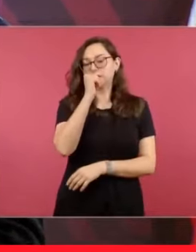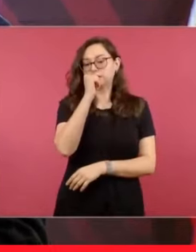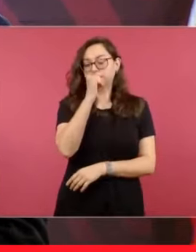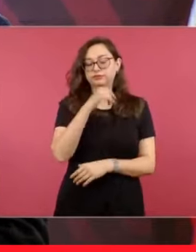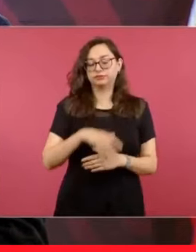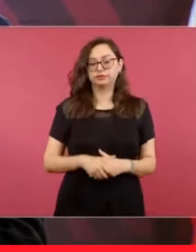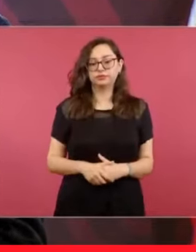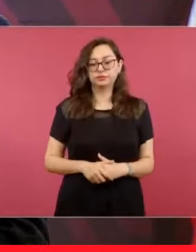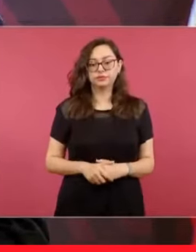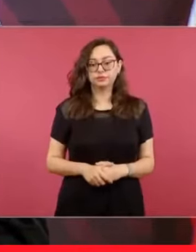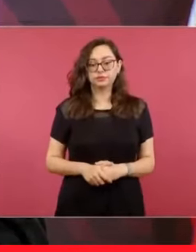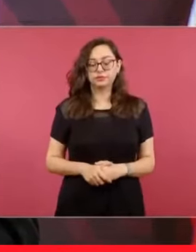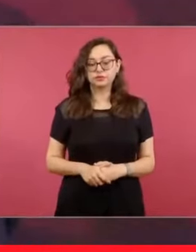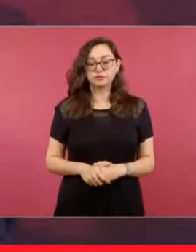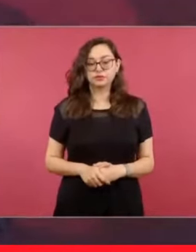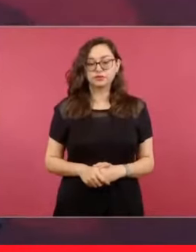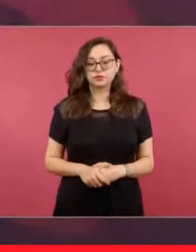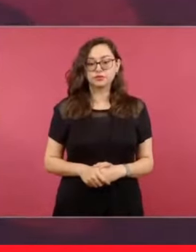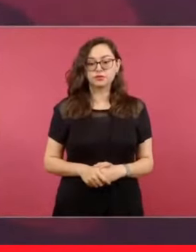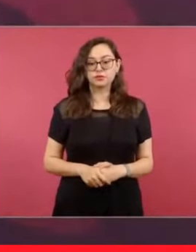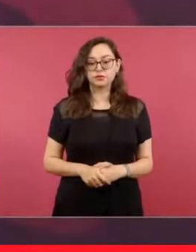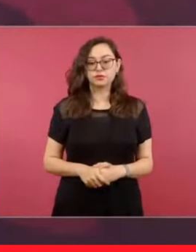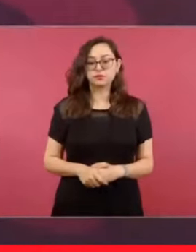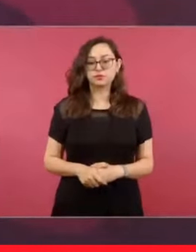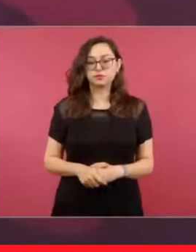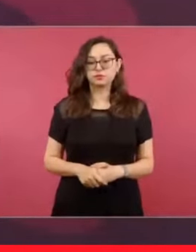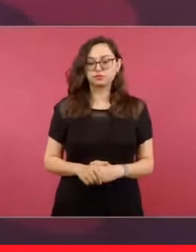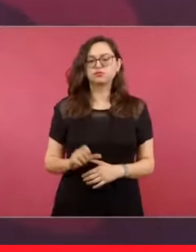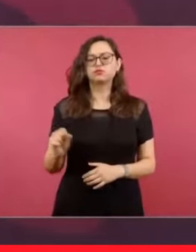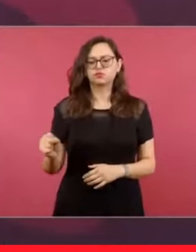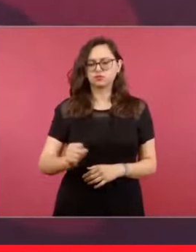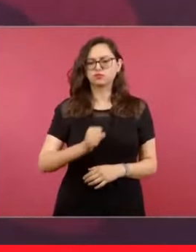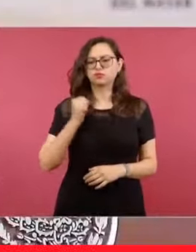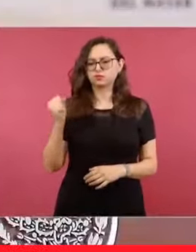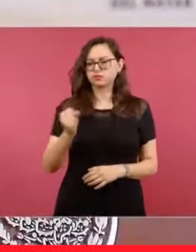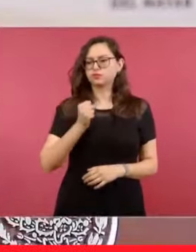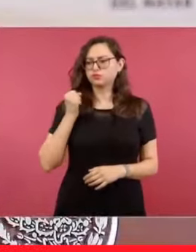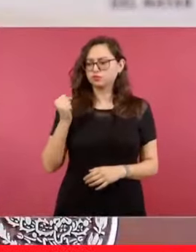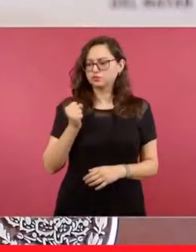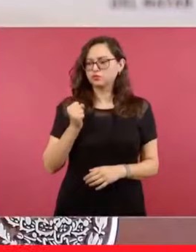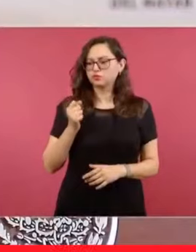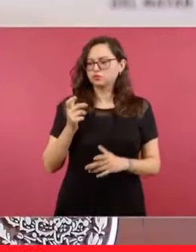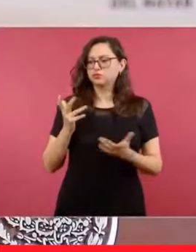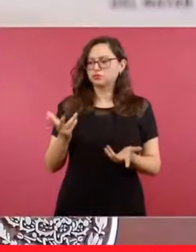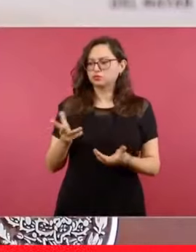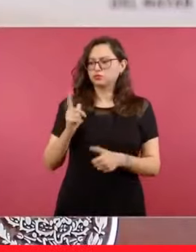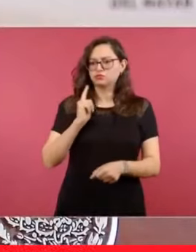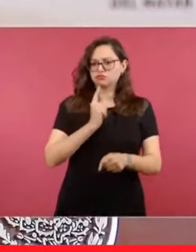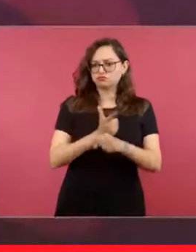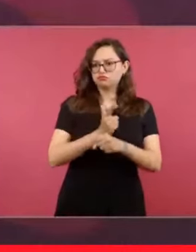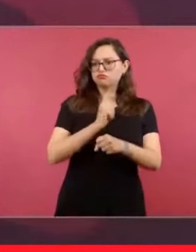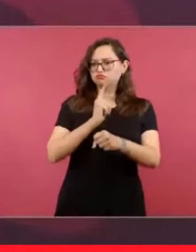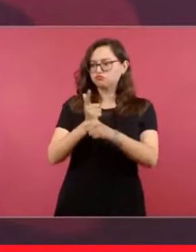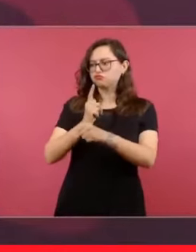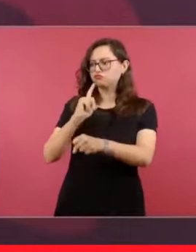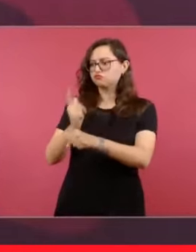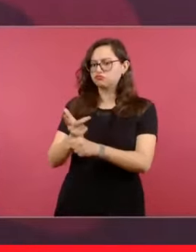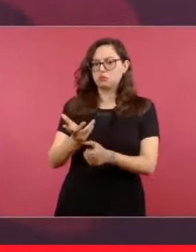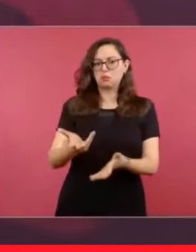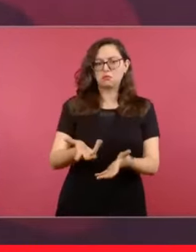afortunadamente pues este han ido apareciendo Y eso es lo que deseamos